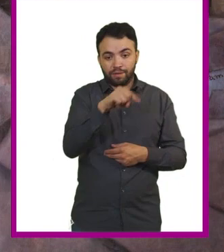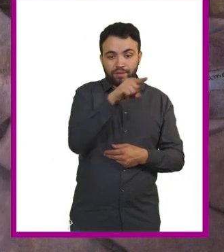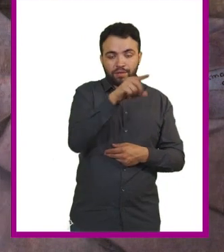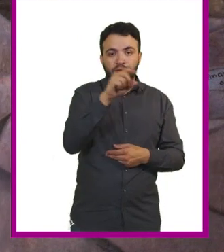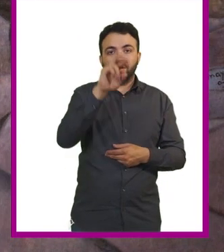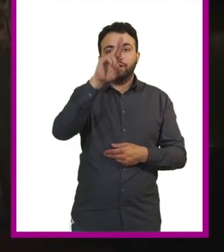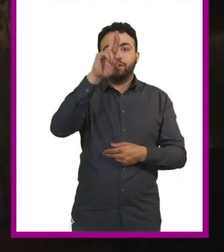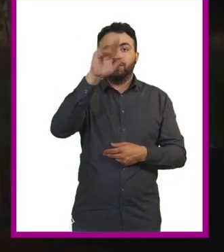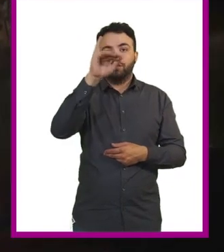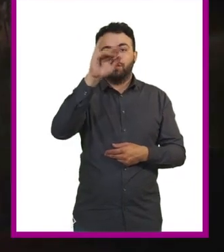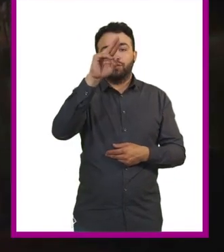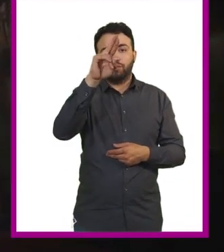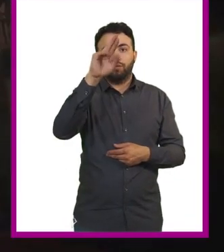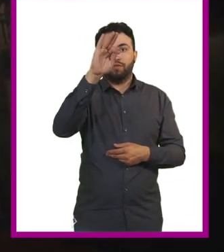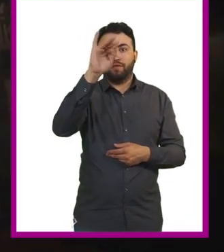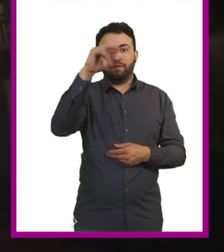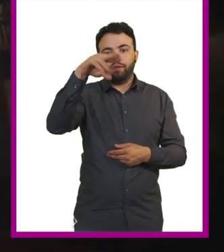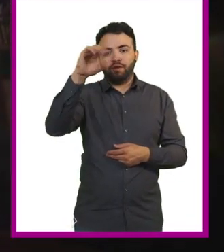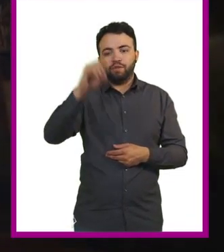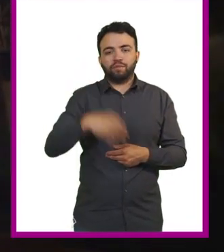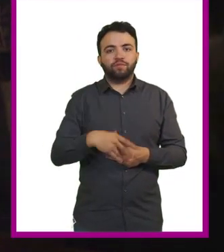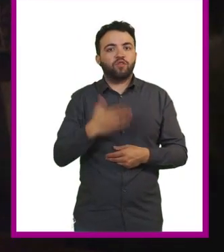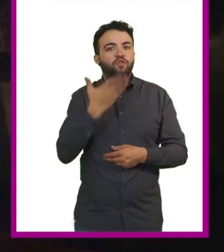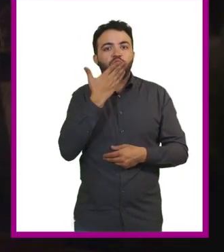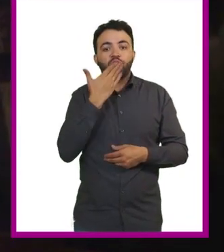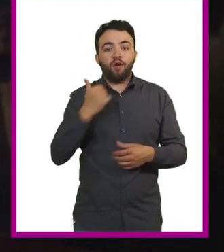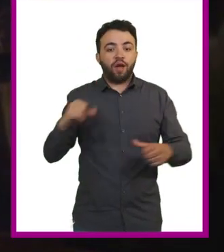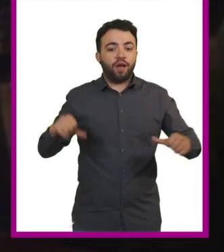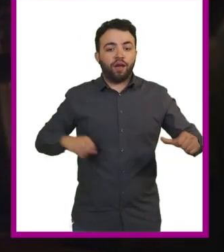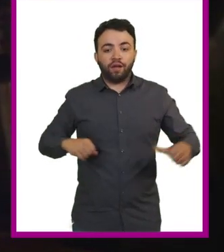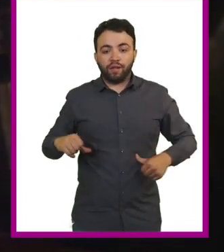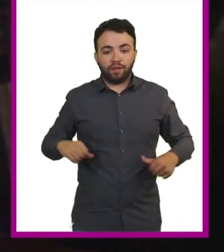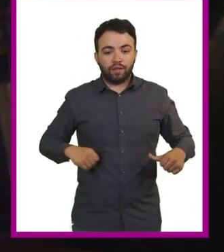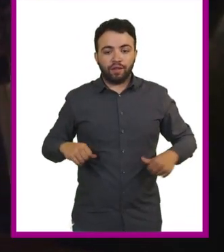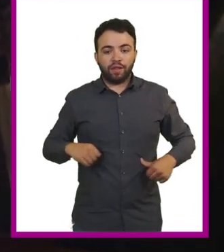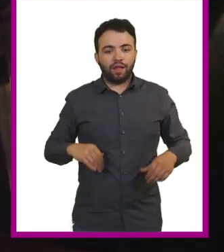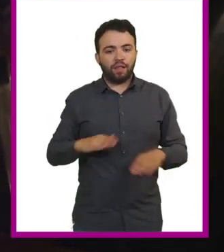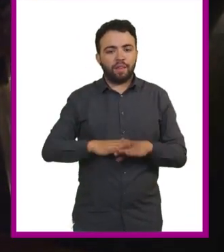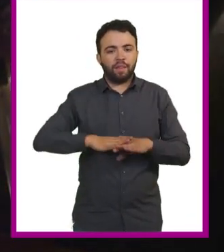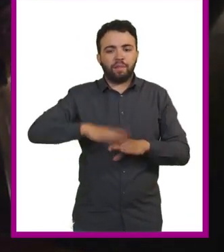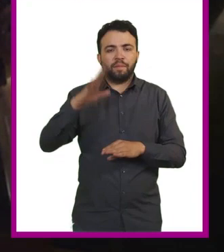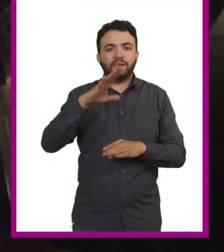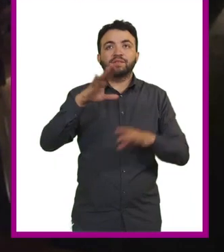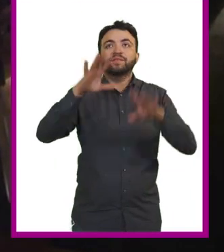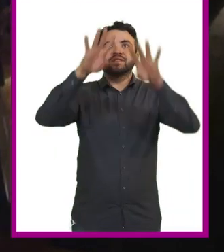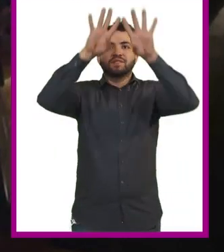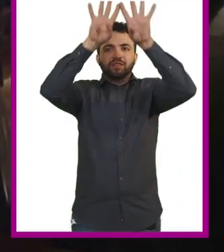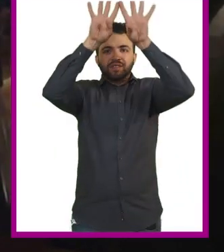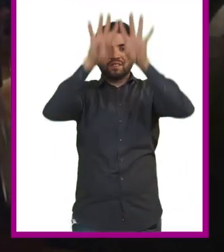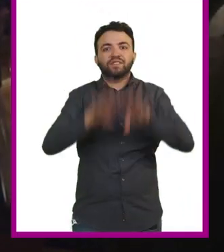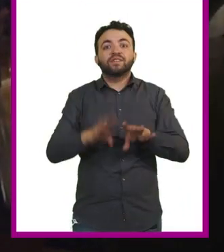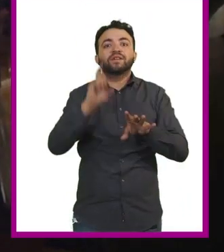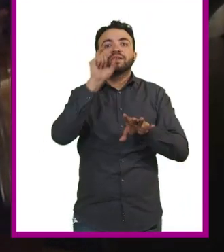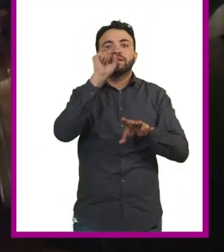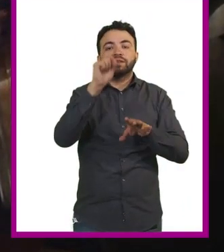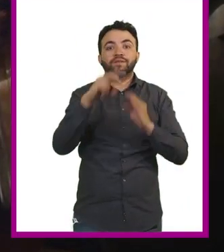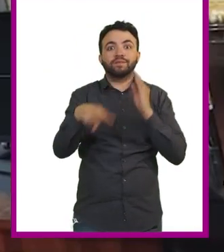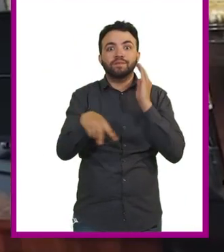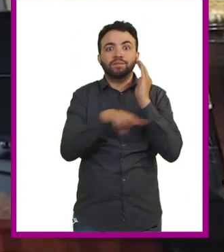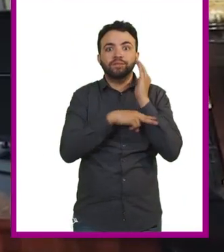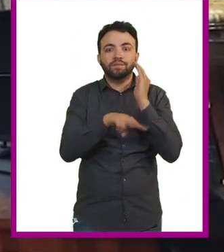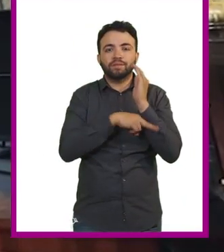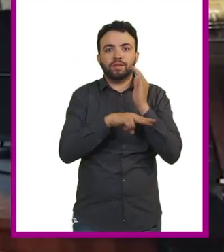Tamayo. No existe ningún teatro ni sala de ópera en el mundo que tenga un telón de cristal como el Palacio de Bellas